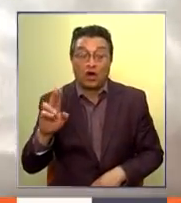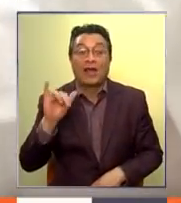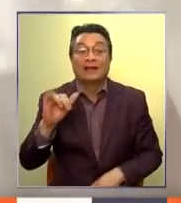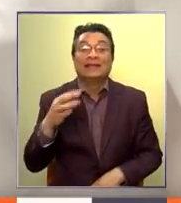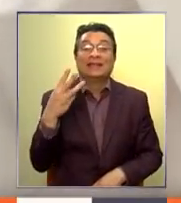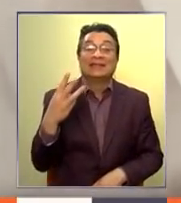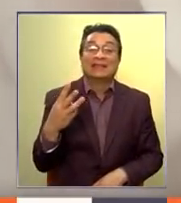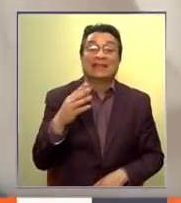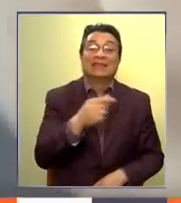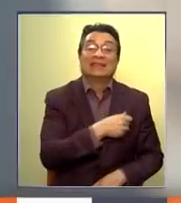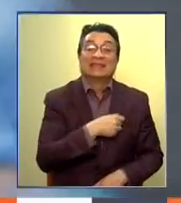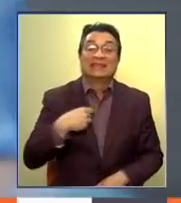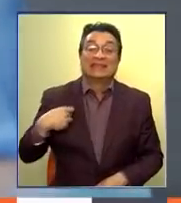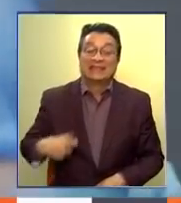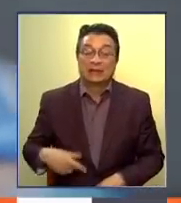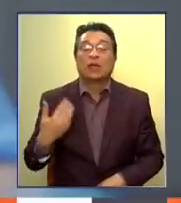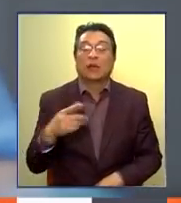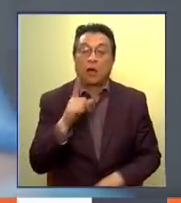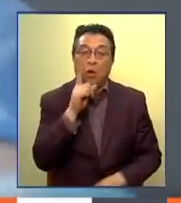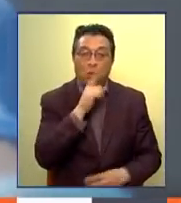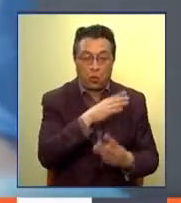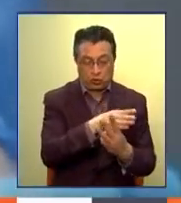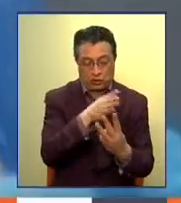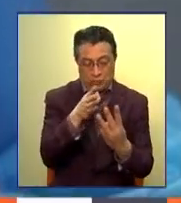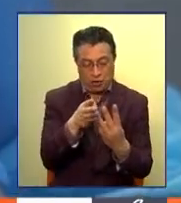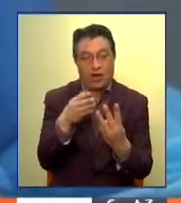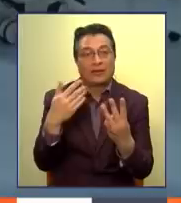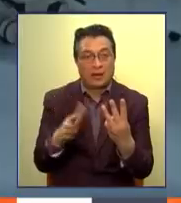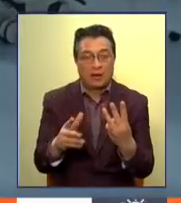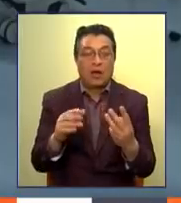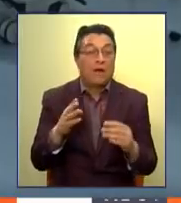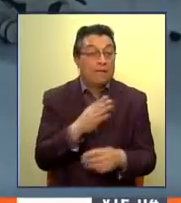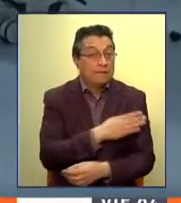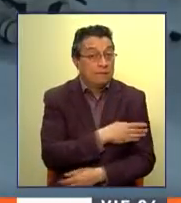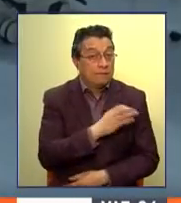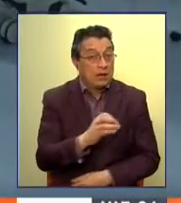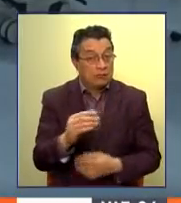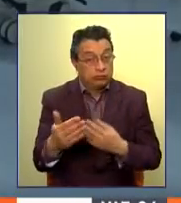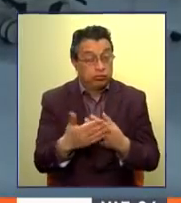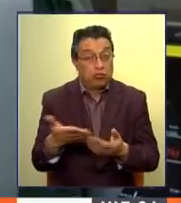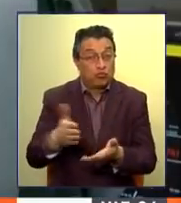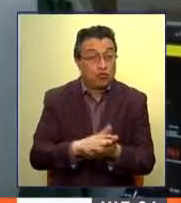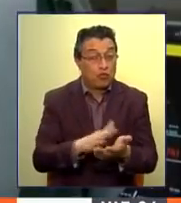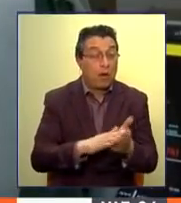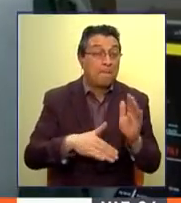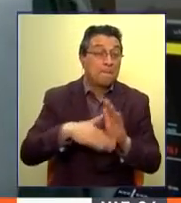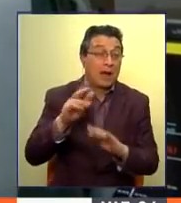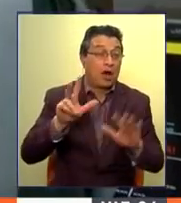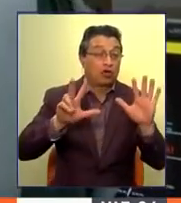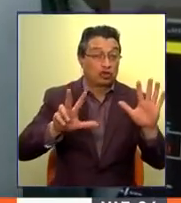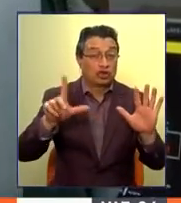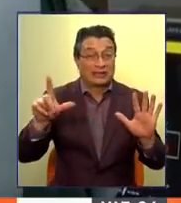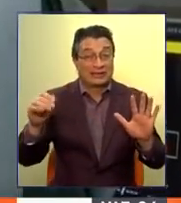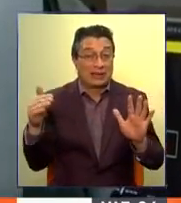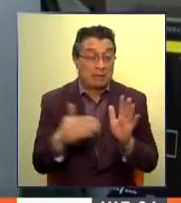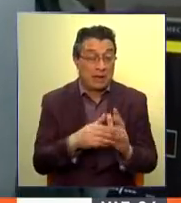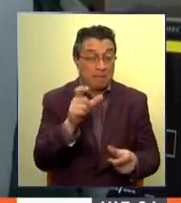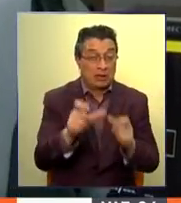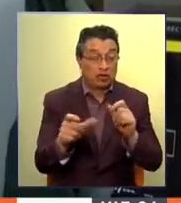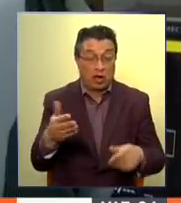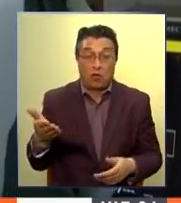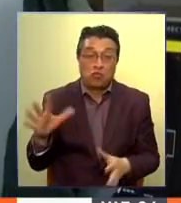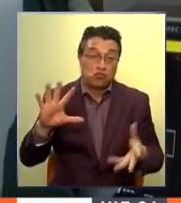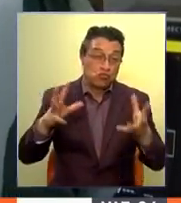están en su última fase, dando esperanzas frente a un virus que ha matado más de 870.000 personas en el